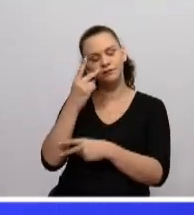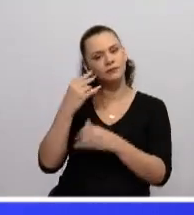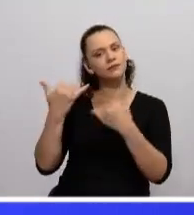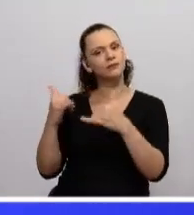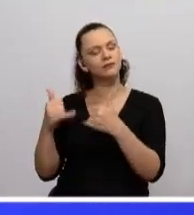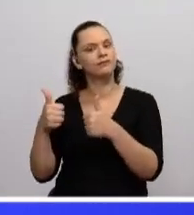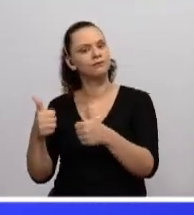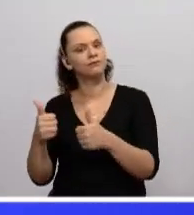lo vistoso que lo laborioso